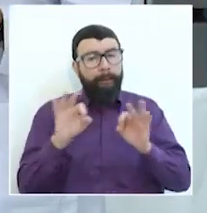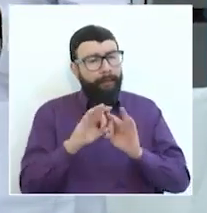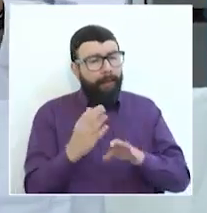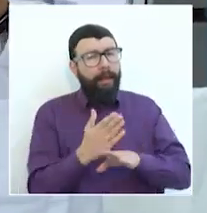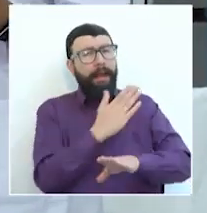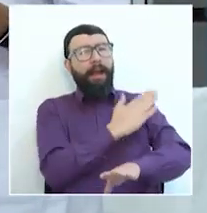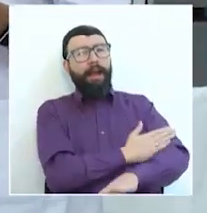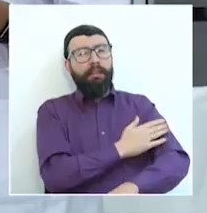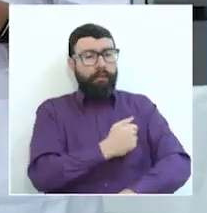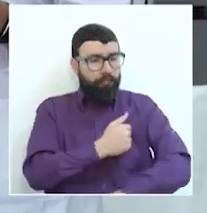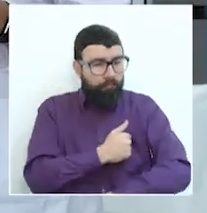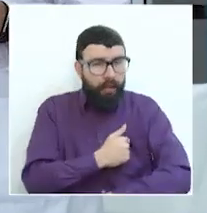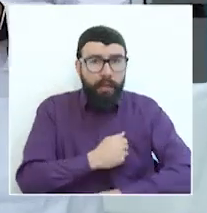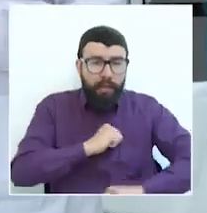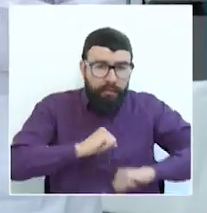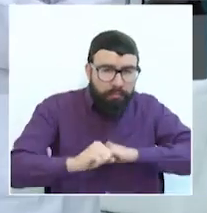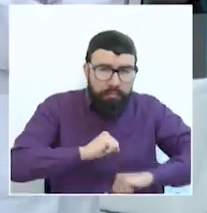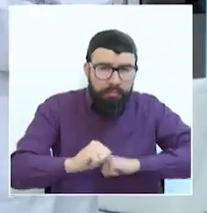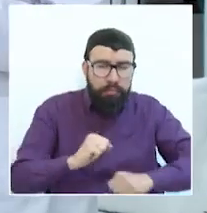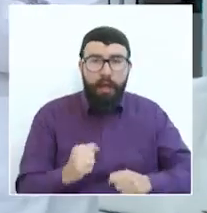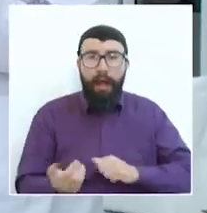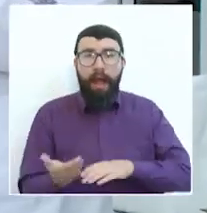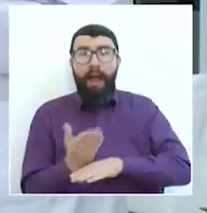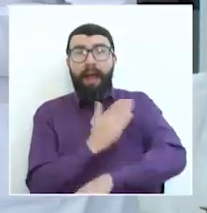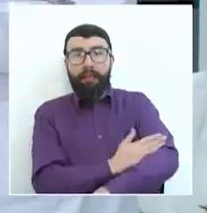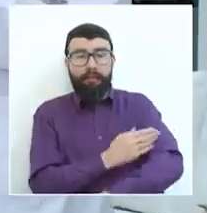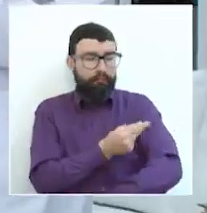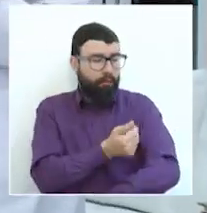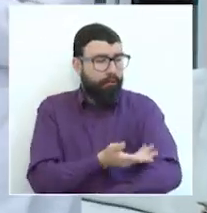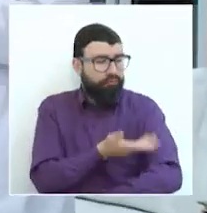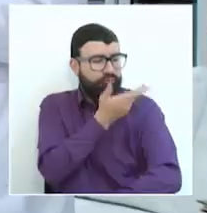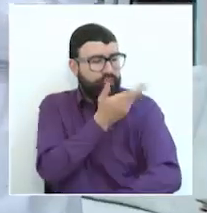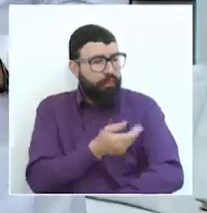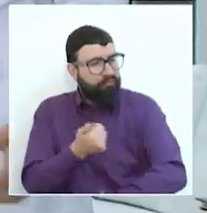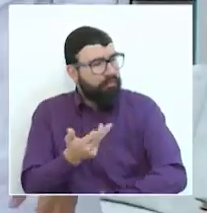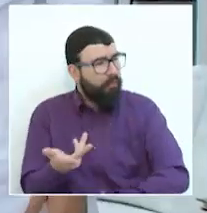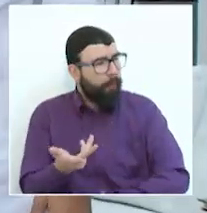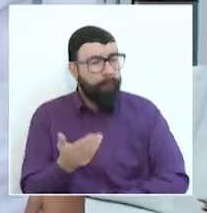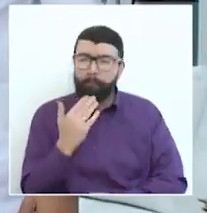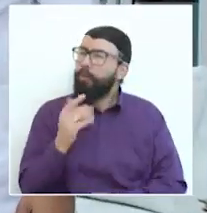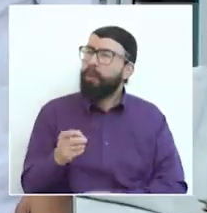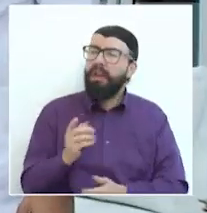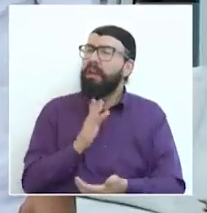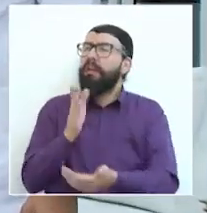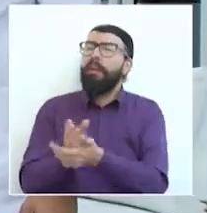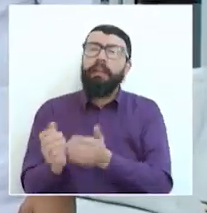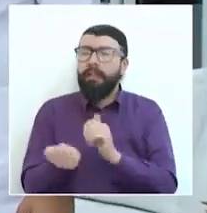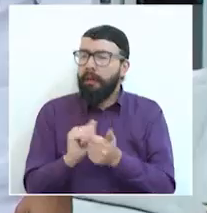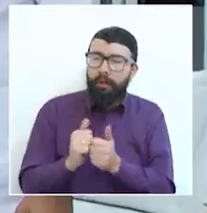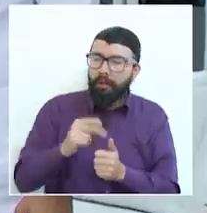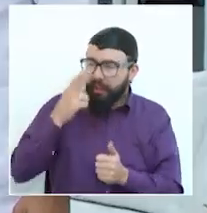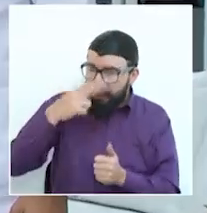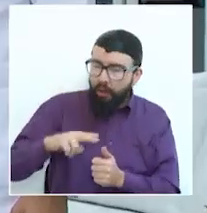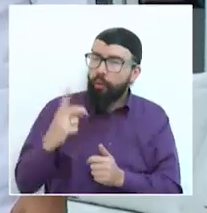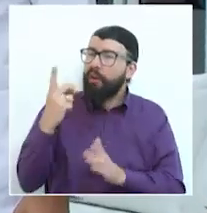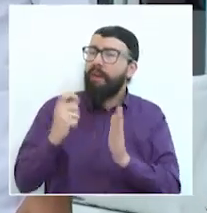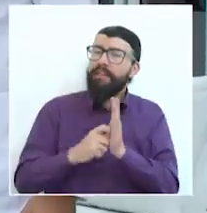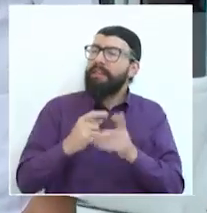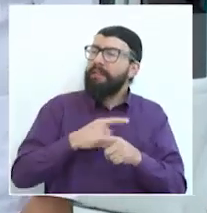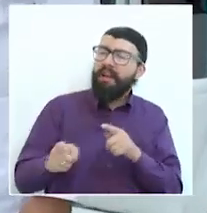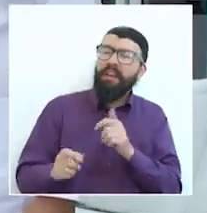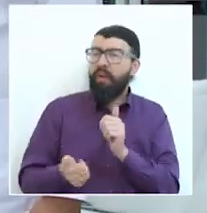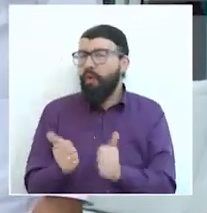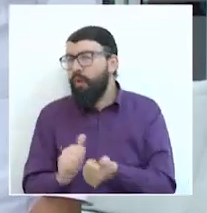antes de hacer ejercicio también nos tomemos la presión. Julián, ¿usted cómo se siente cuando se va a hacer deporte con su hijo una vez a la semana y